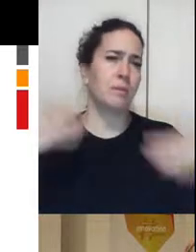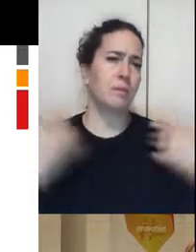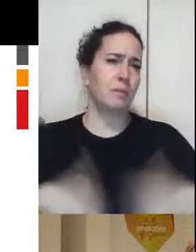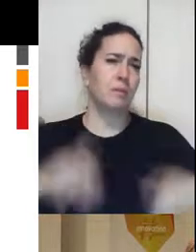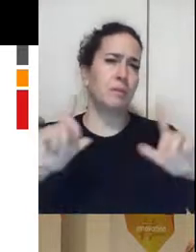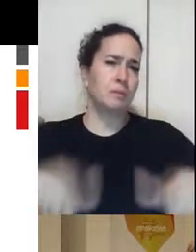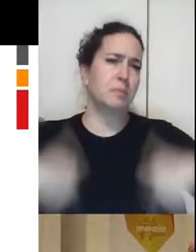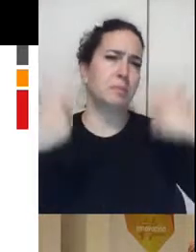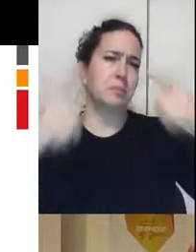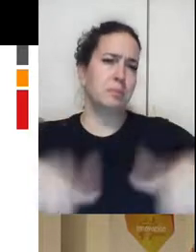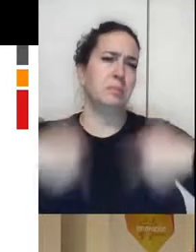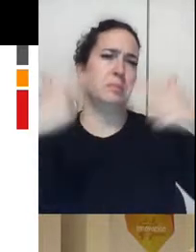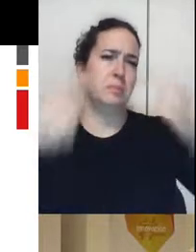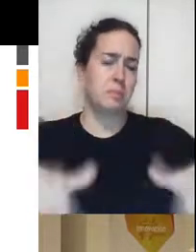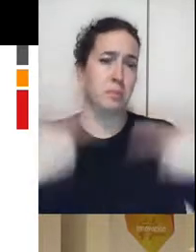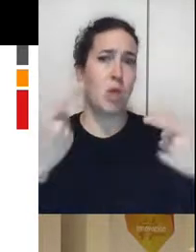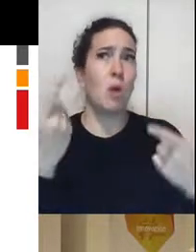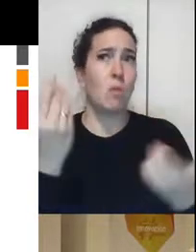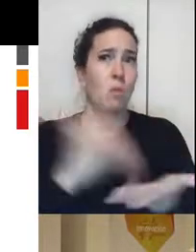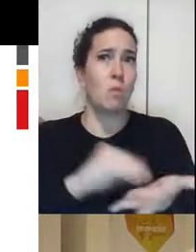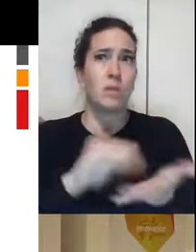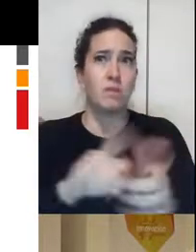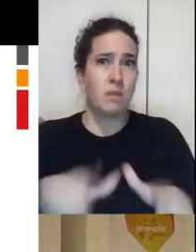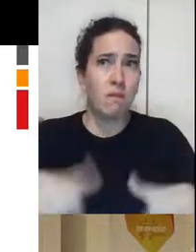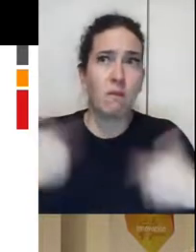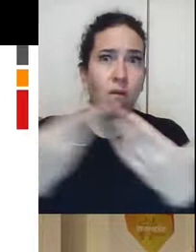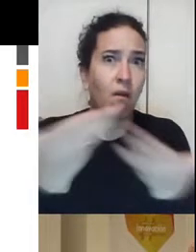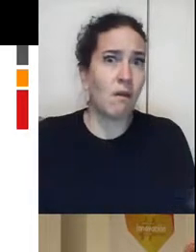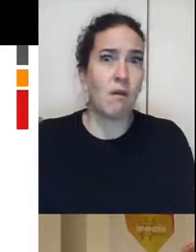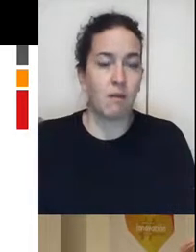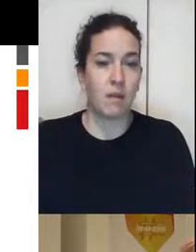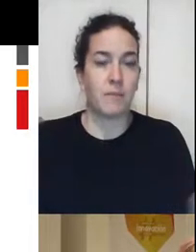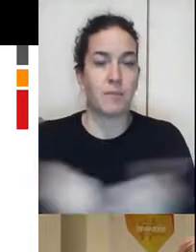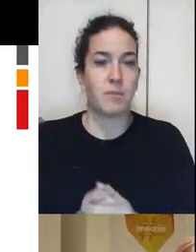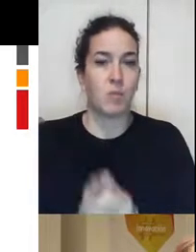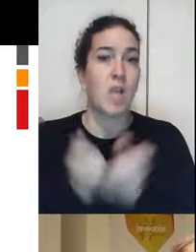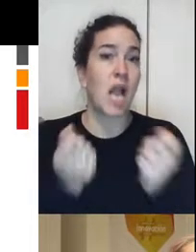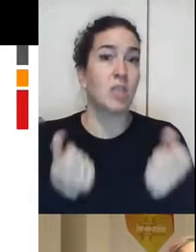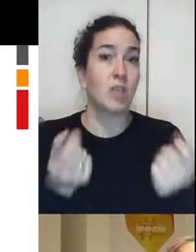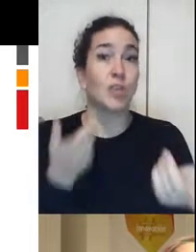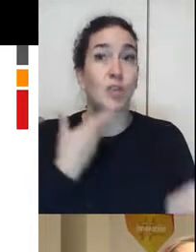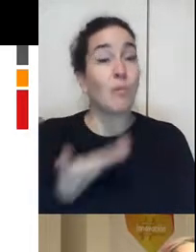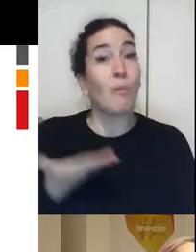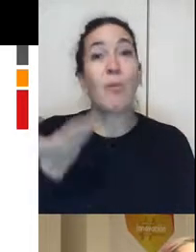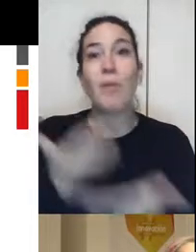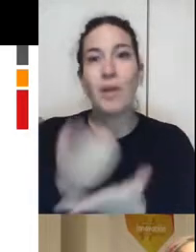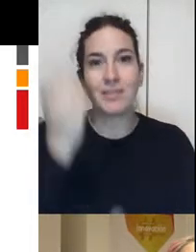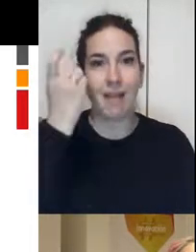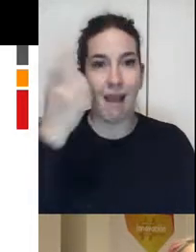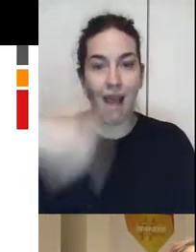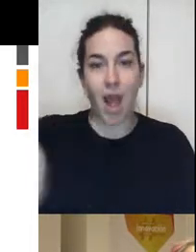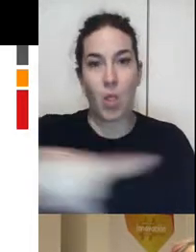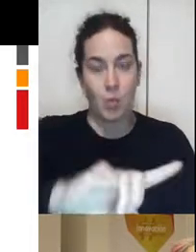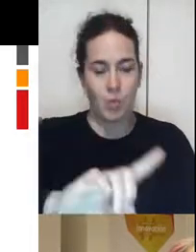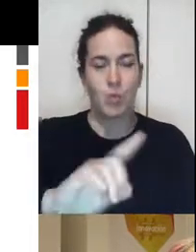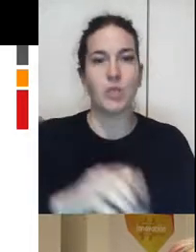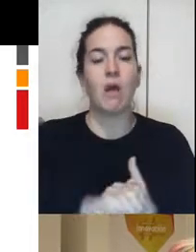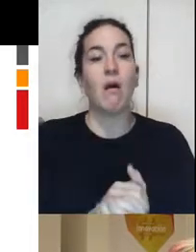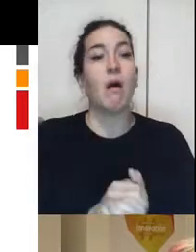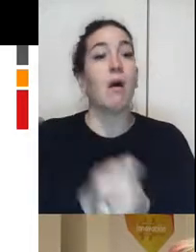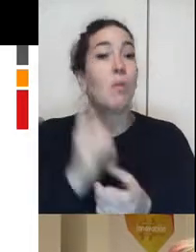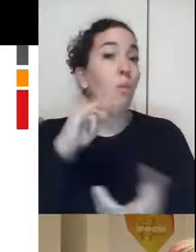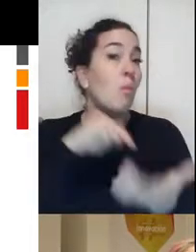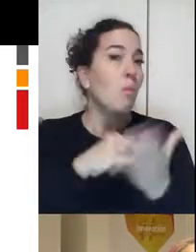se usaban y en muchos casos se desperdiciaban. Así que hicimos la siguiente propuesta a los alumnos. Hubo un proyecto,